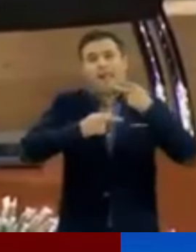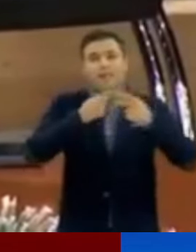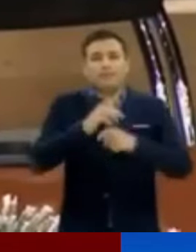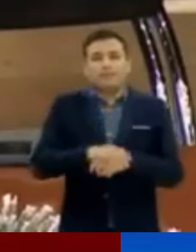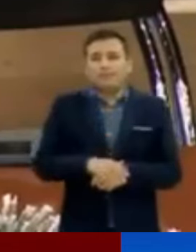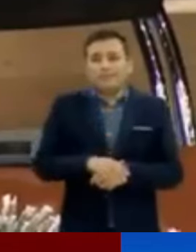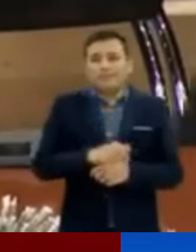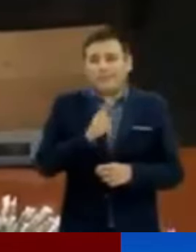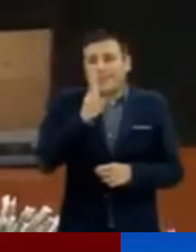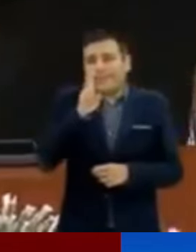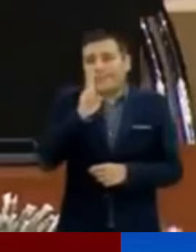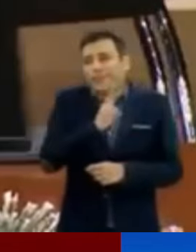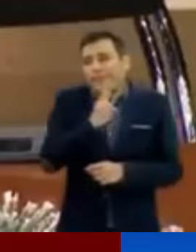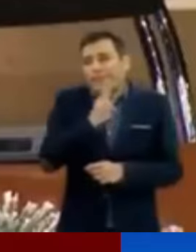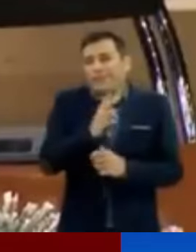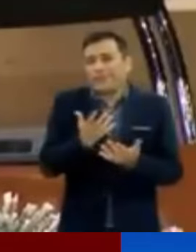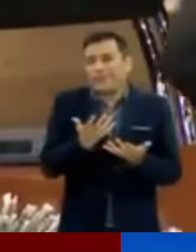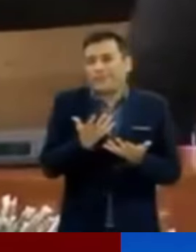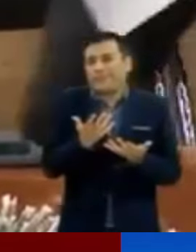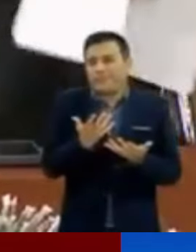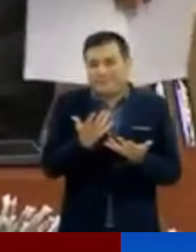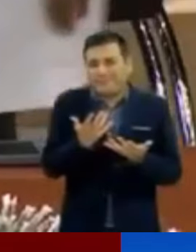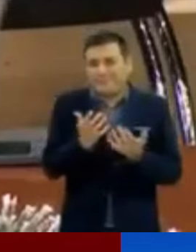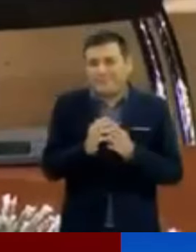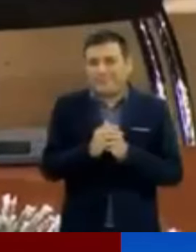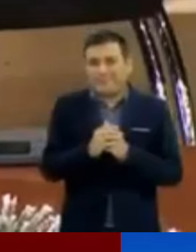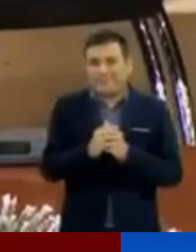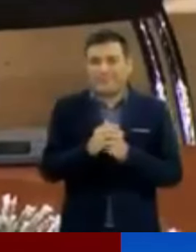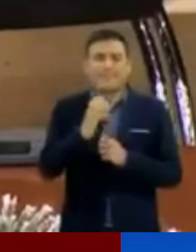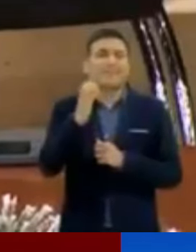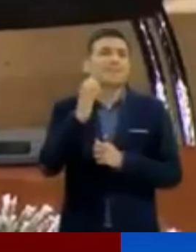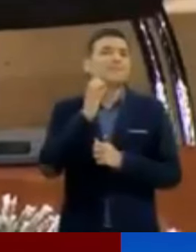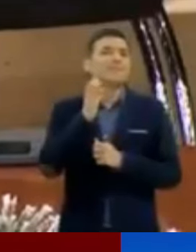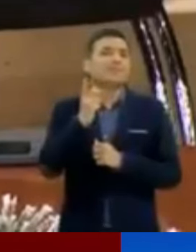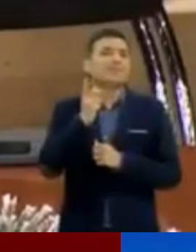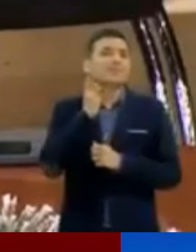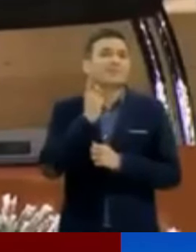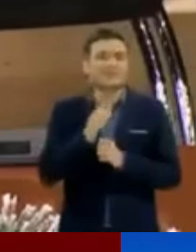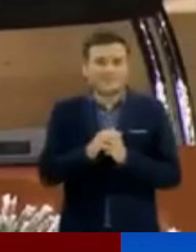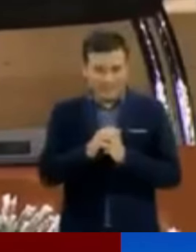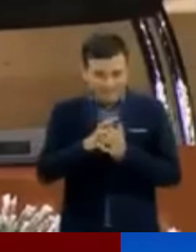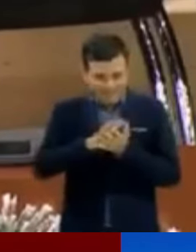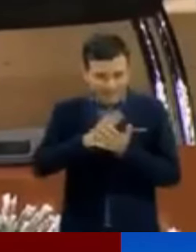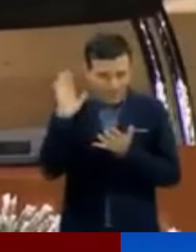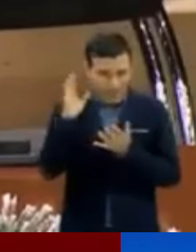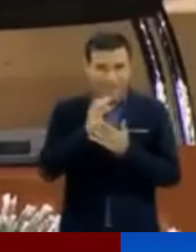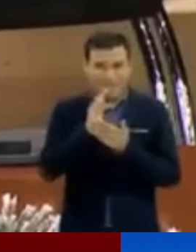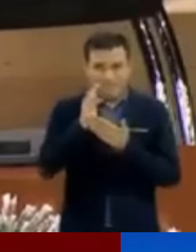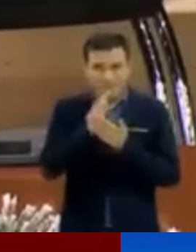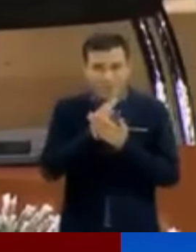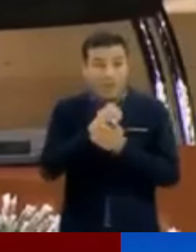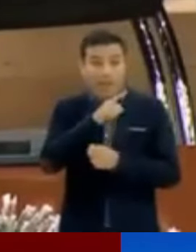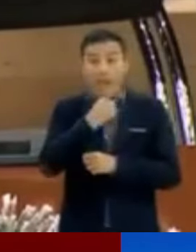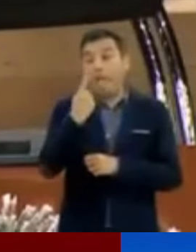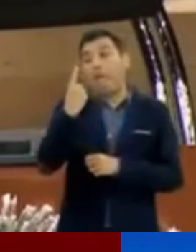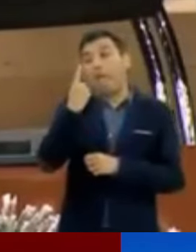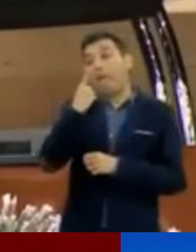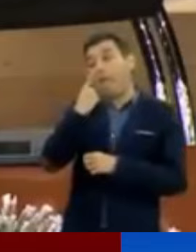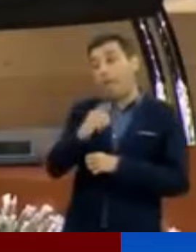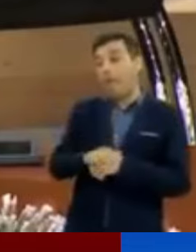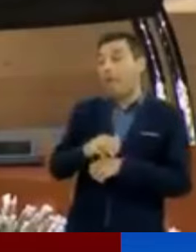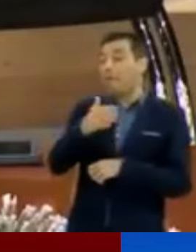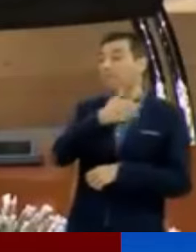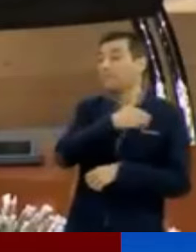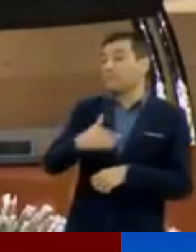Ahí están los votos. Tienen la mayoría en la Cámara de Diputados. Viene aquí el diputado a dar una lista de los delitos que le atribuyen